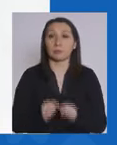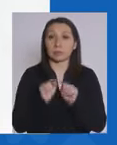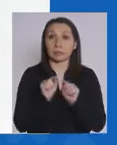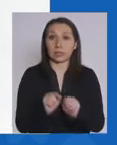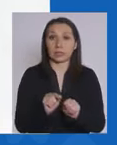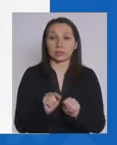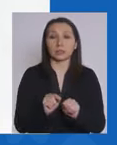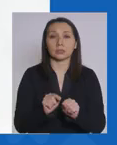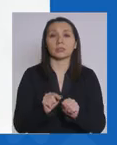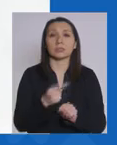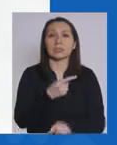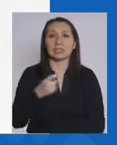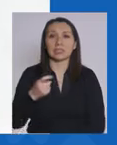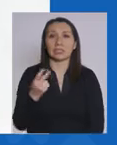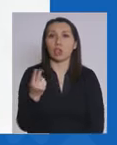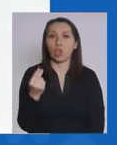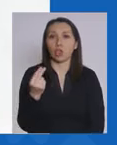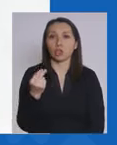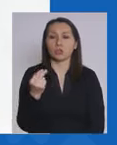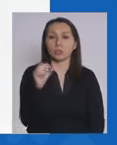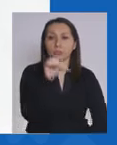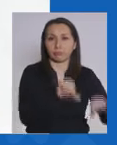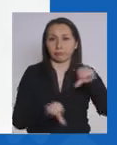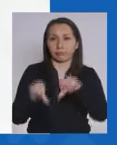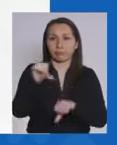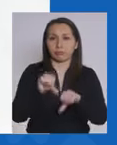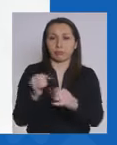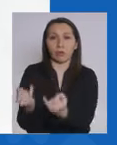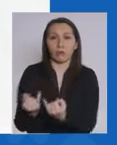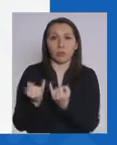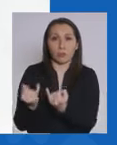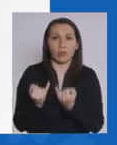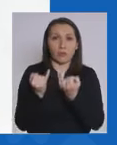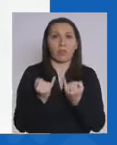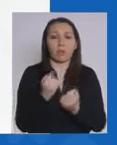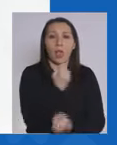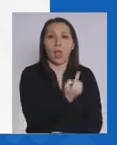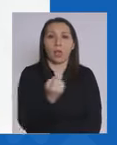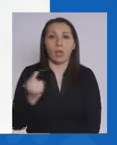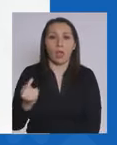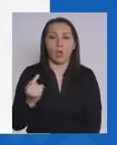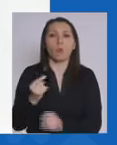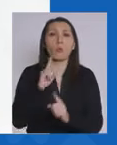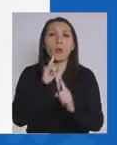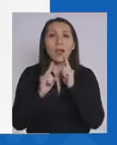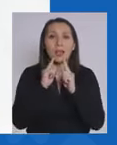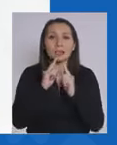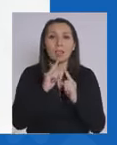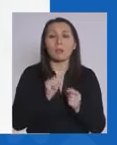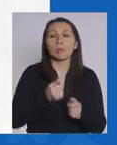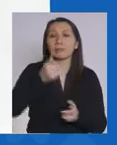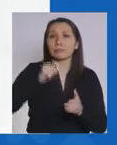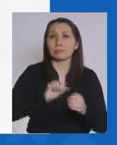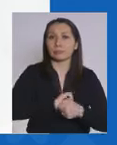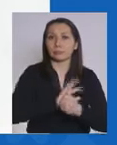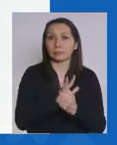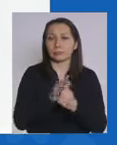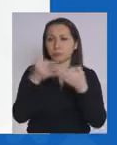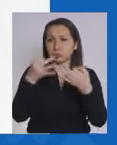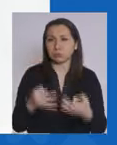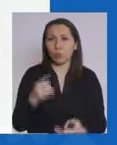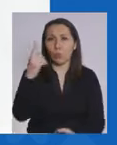esto con 112 laboratorios que han informado cada uno de estos exámenes acumulando un